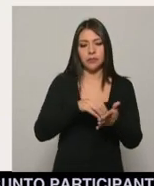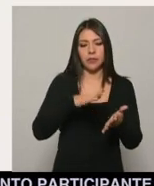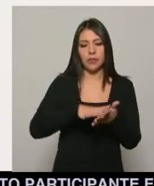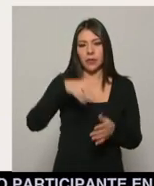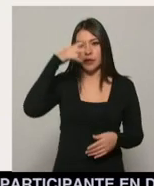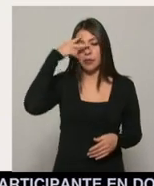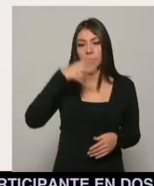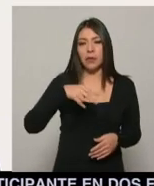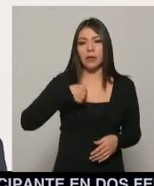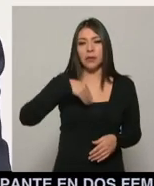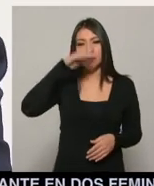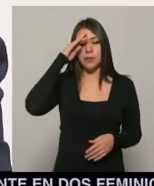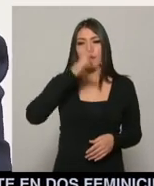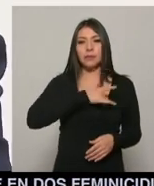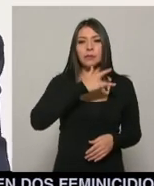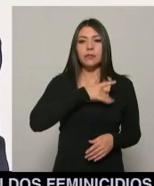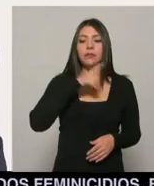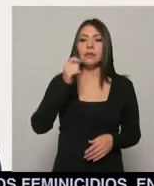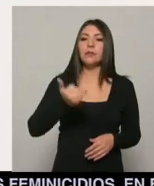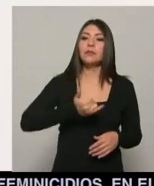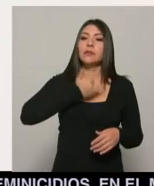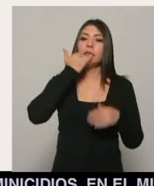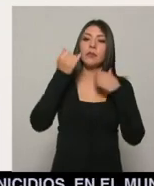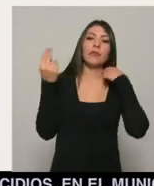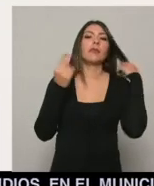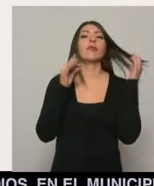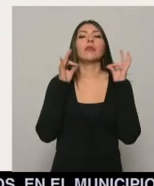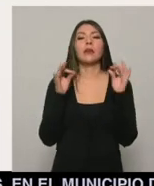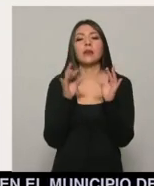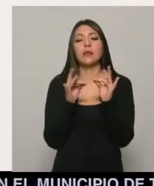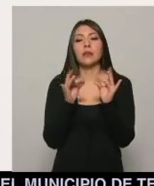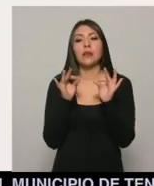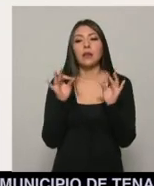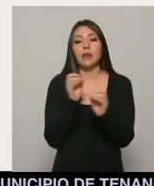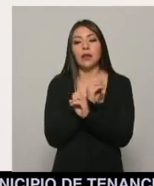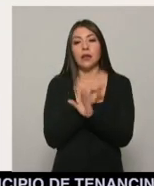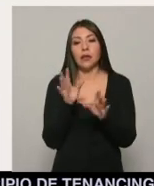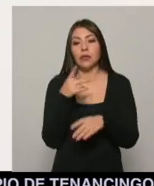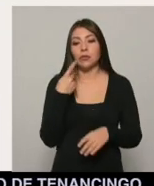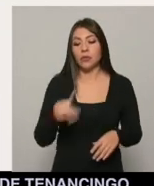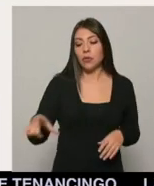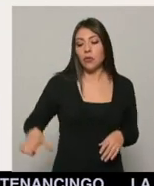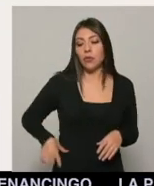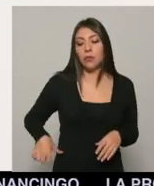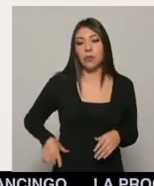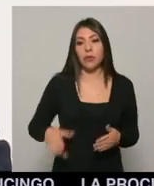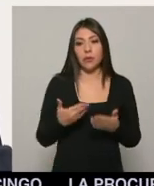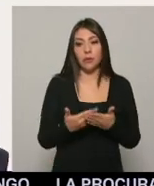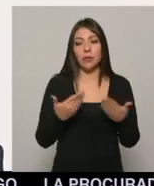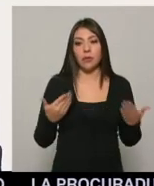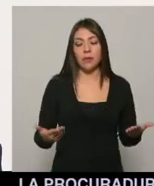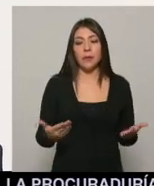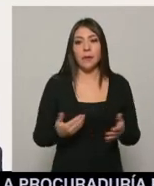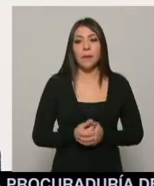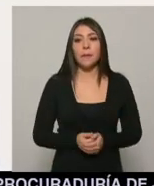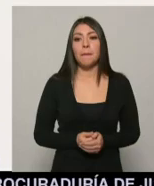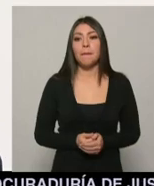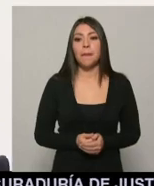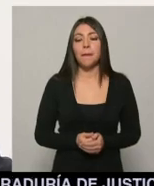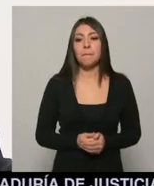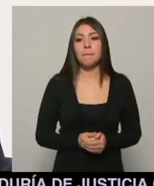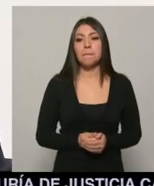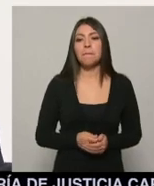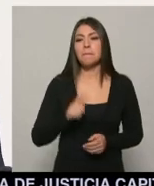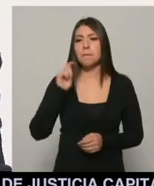que un error que habría que señalar con mucha puntualidad de parte del gobierno actual es que están cayendo en